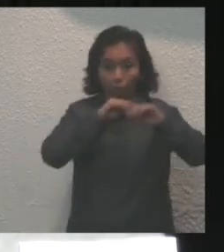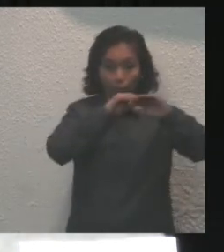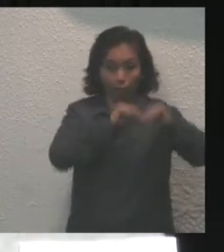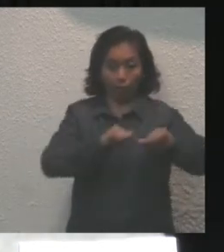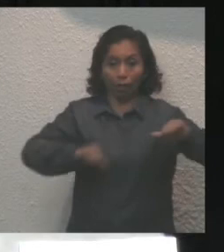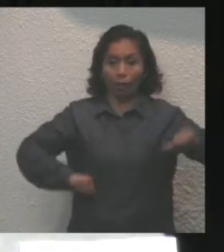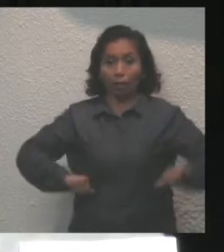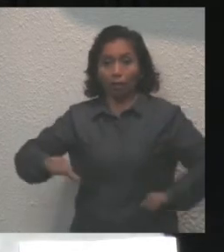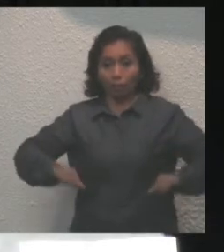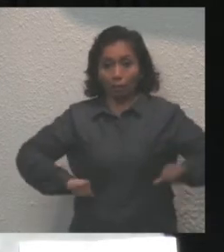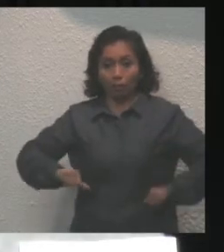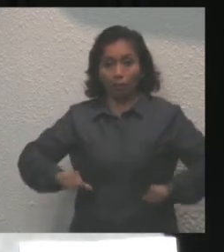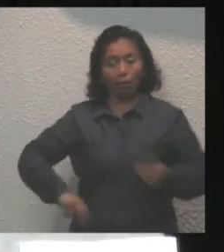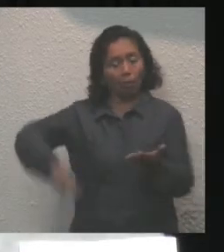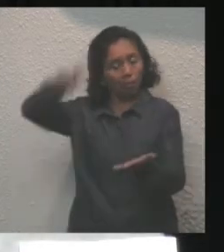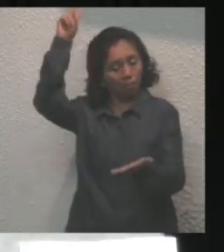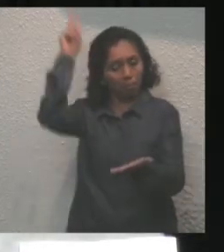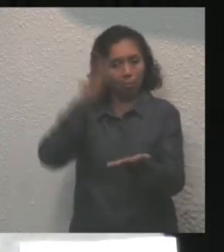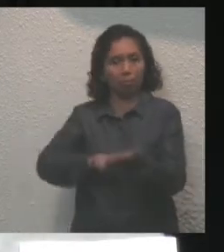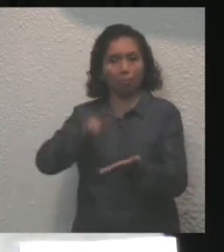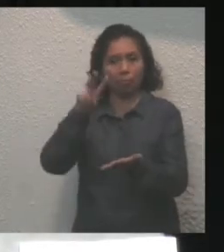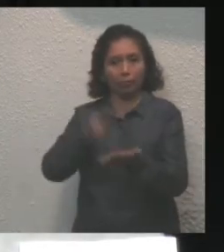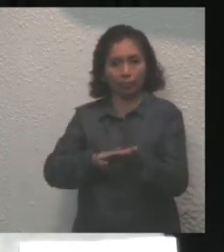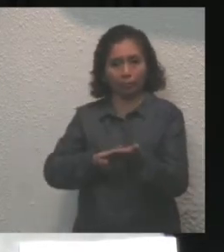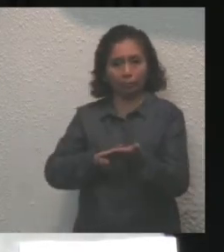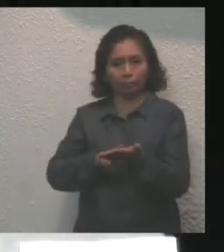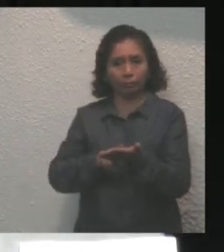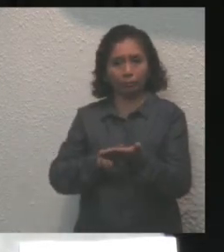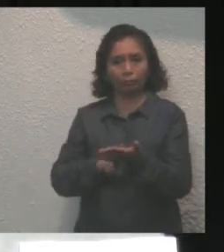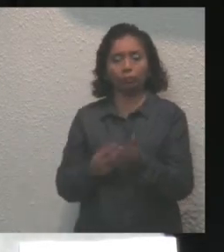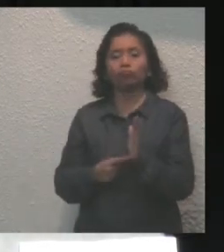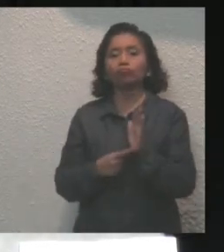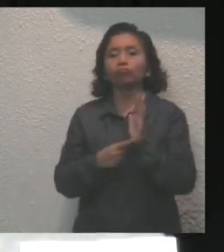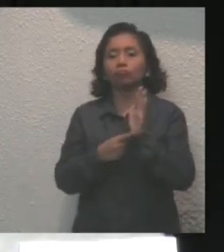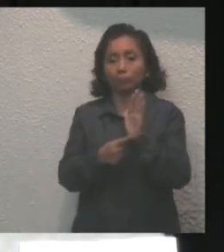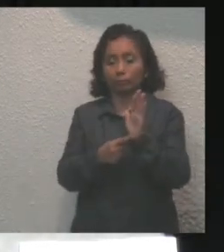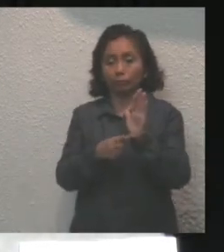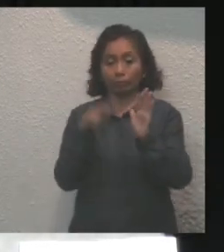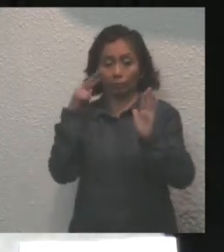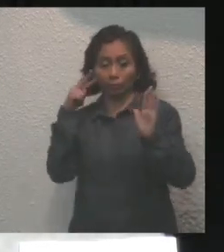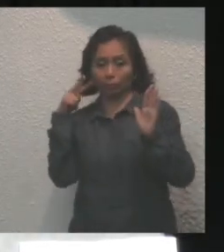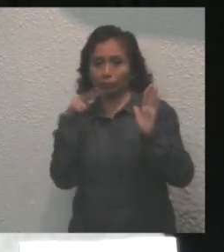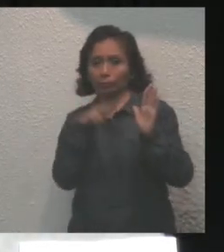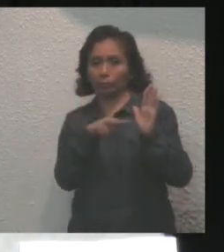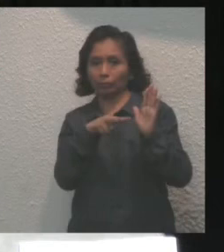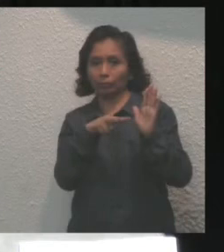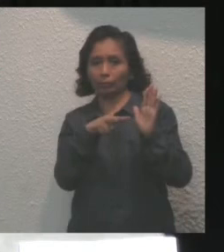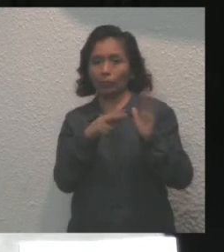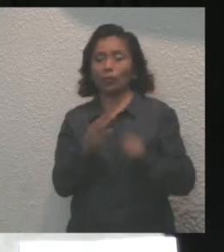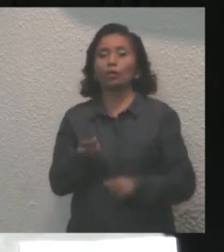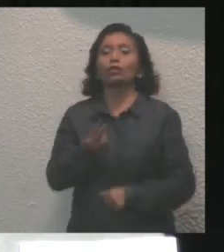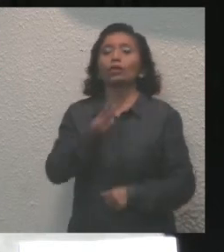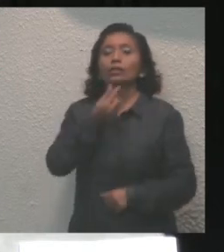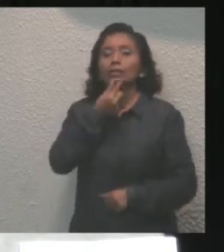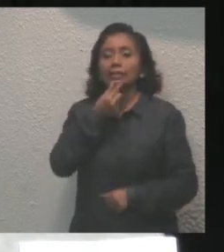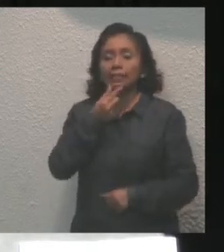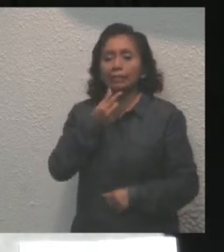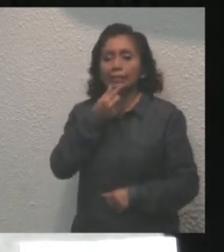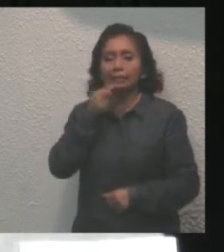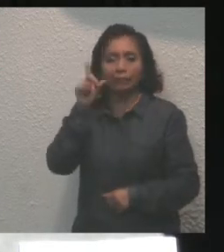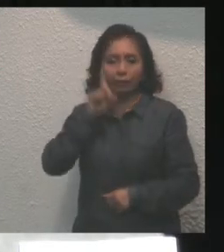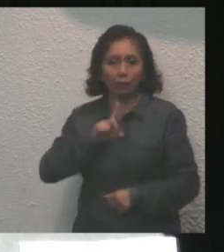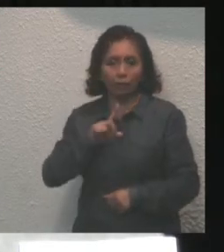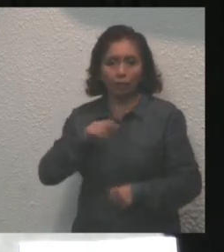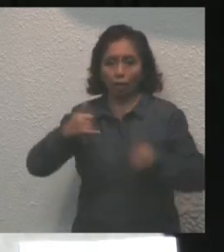acción valdrá la pena si el resultado se ve reflejado en nuestras niñas, niños